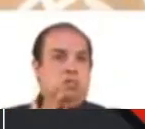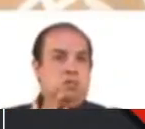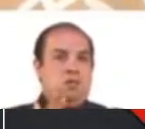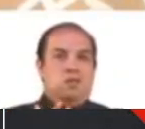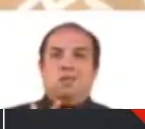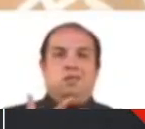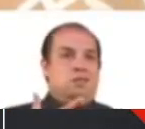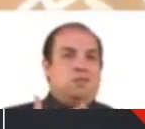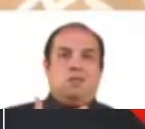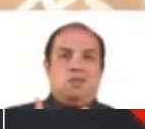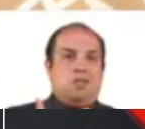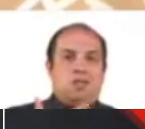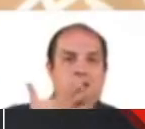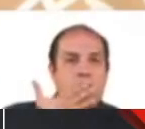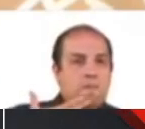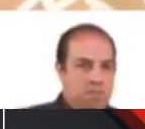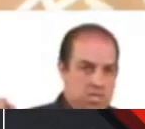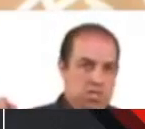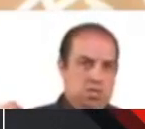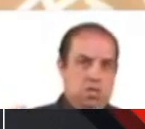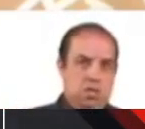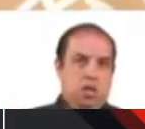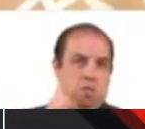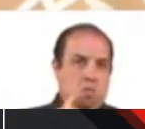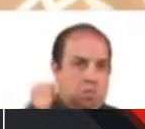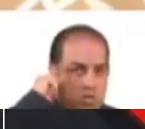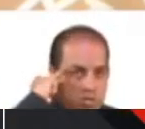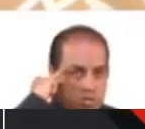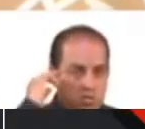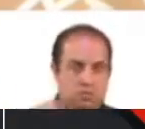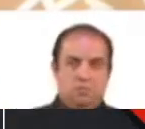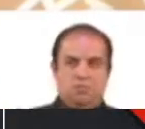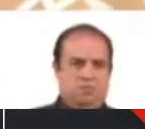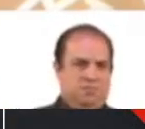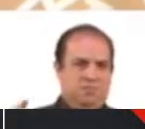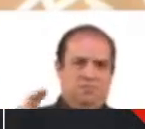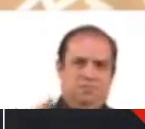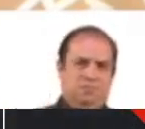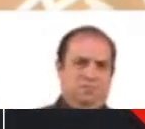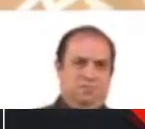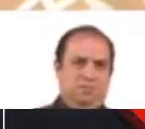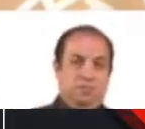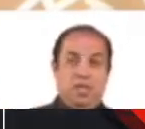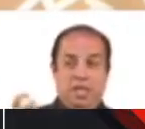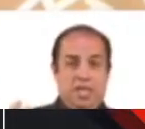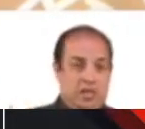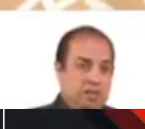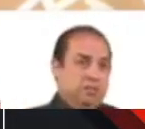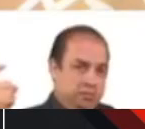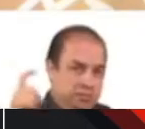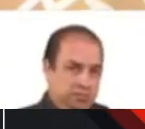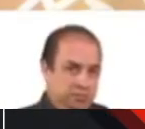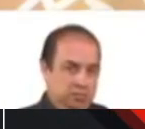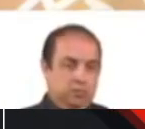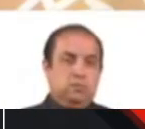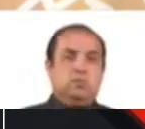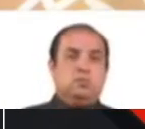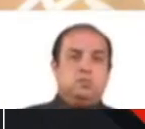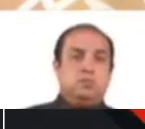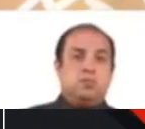capacidad. Entonces, no es ella, es a lo que ella pertenece. Es